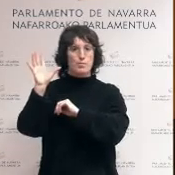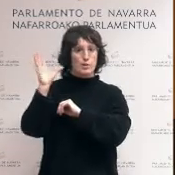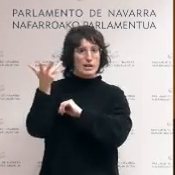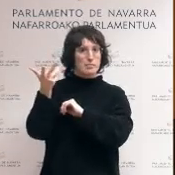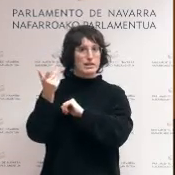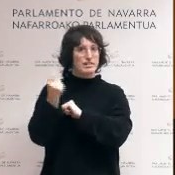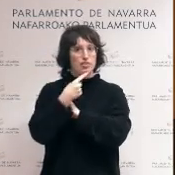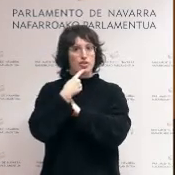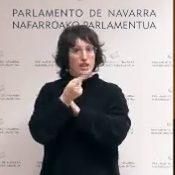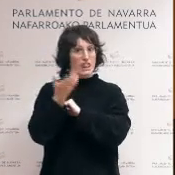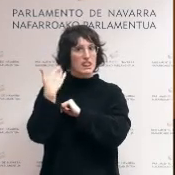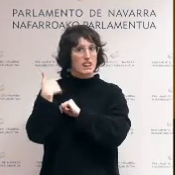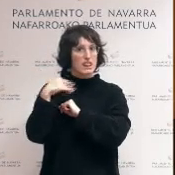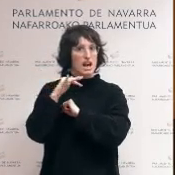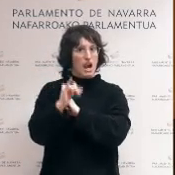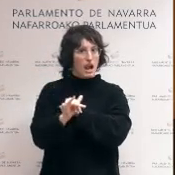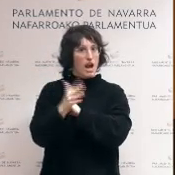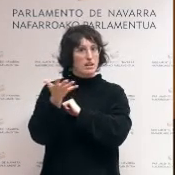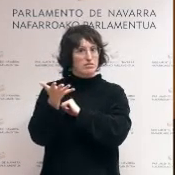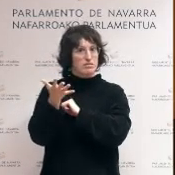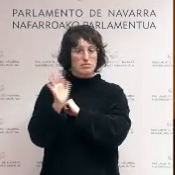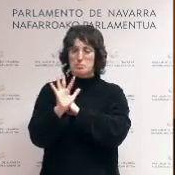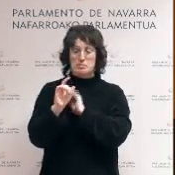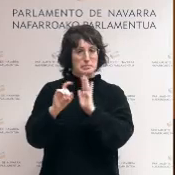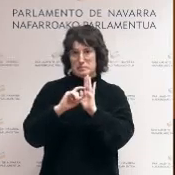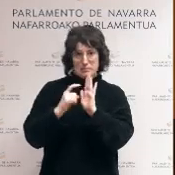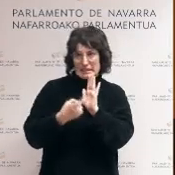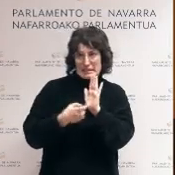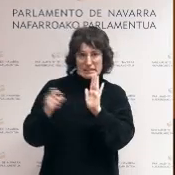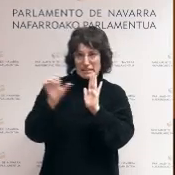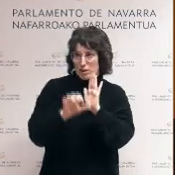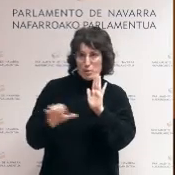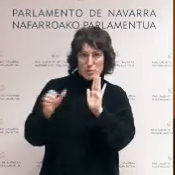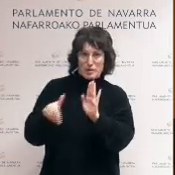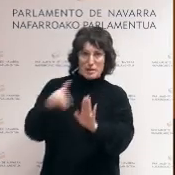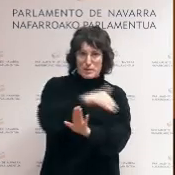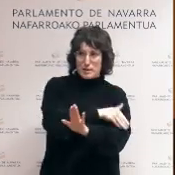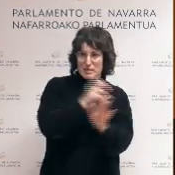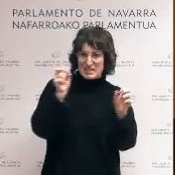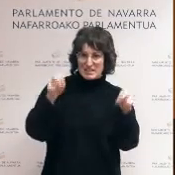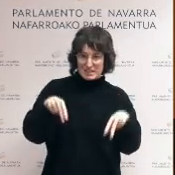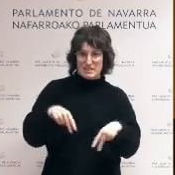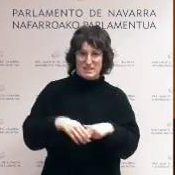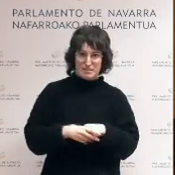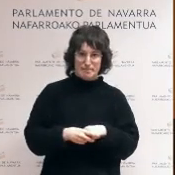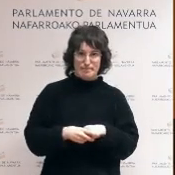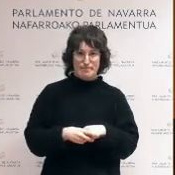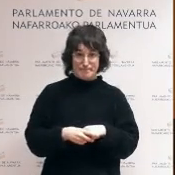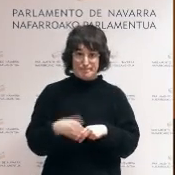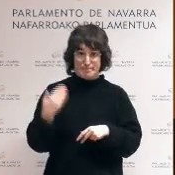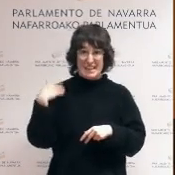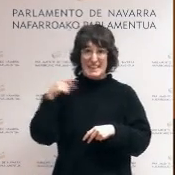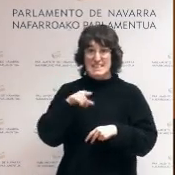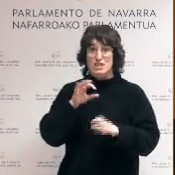También, por cierto, sin que hubiera una legislación europea previa. Entonces era